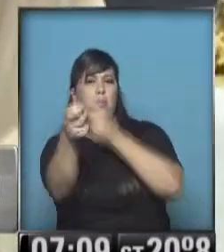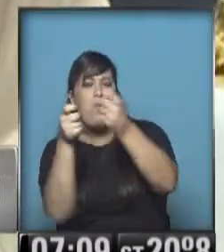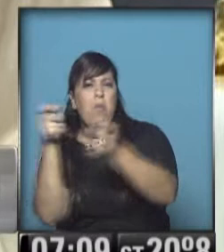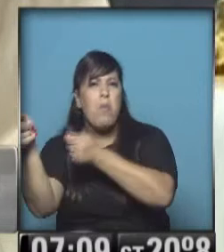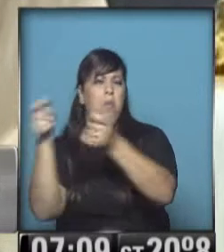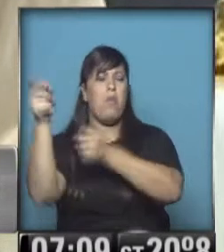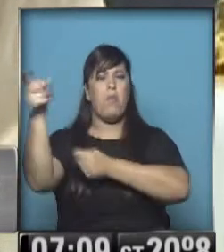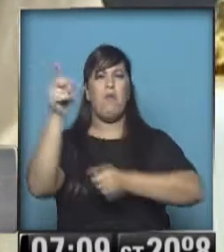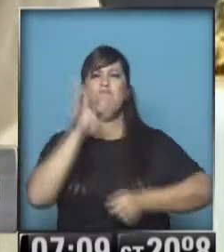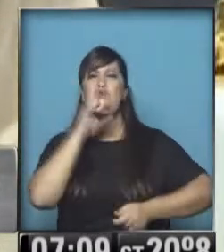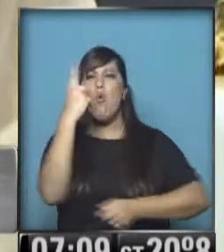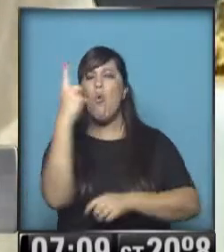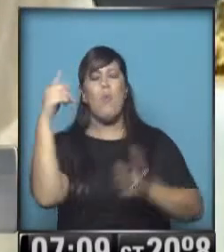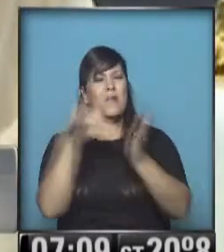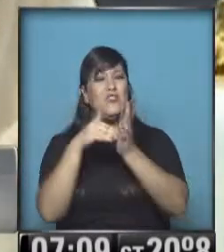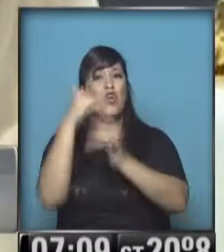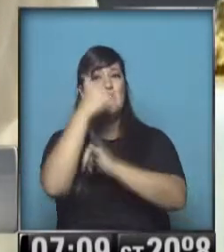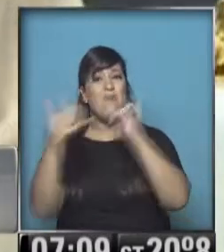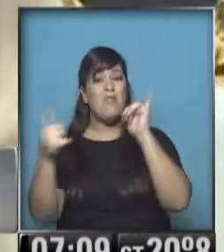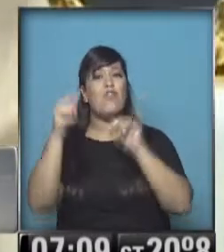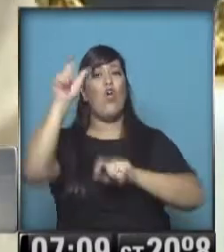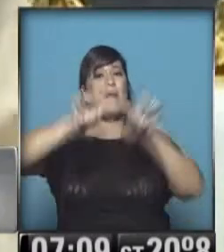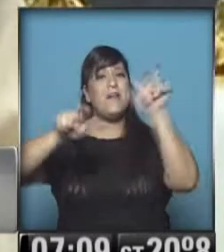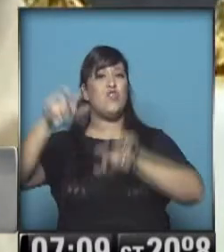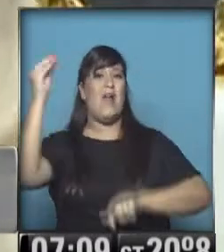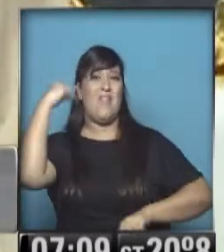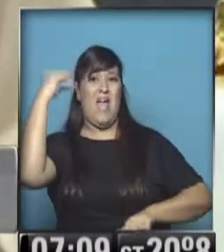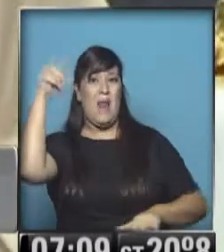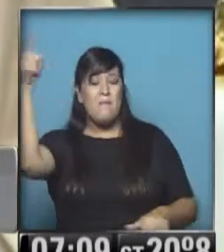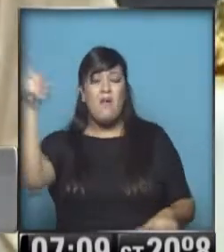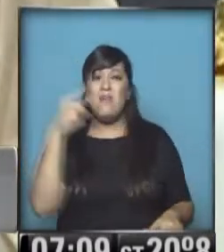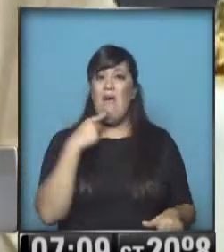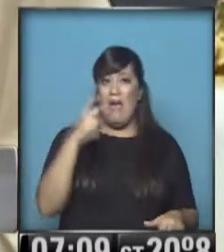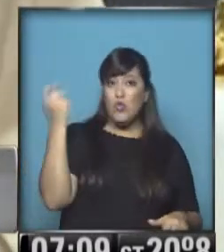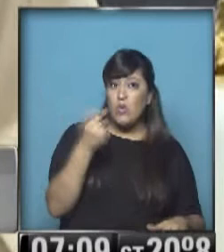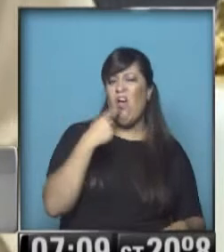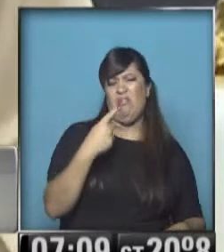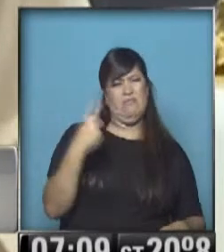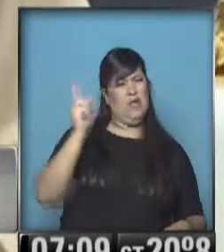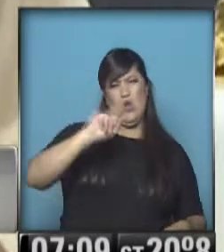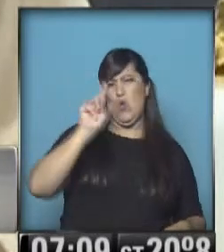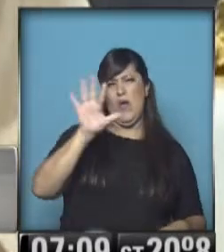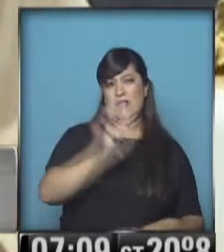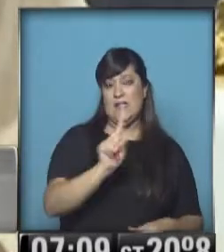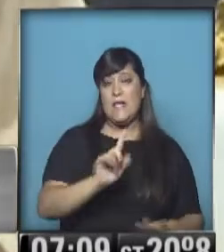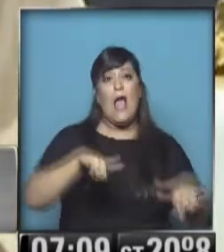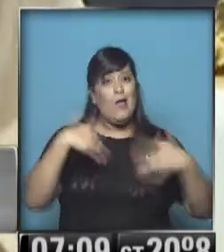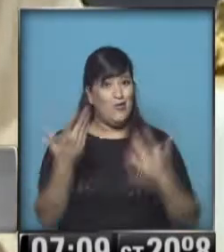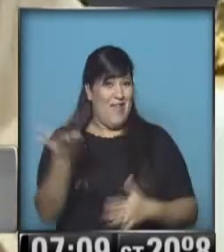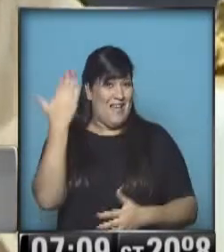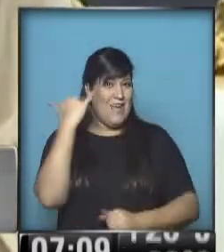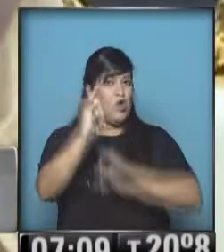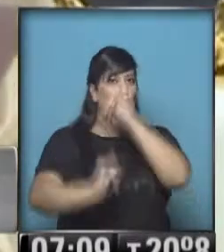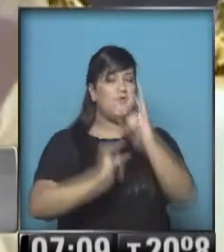el exterminio de más de 1,5 millones de armenios. Ellos entienden de que no fue tal. Bueno, por eso le habíamos contado ayer que el